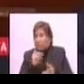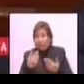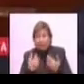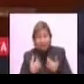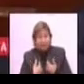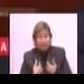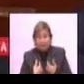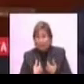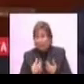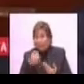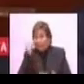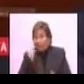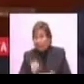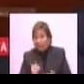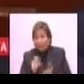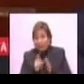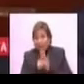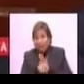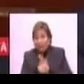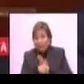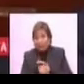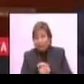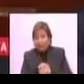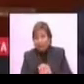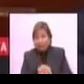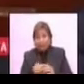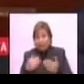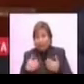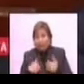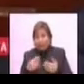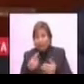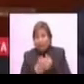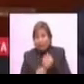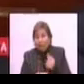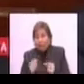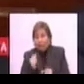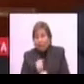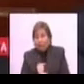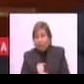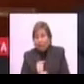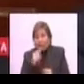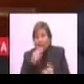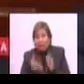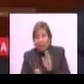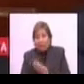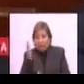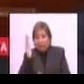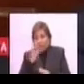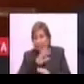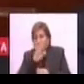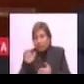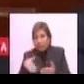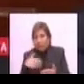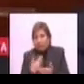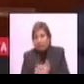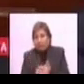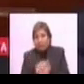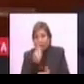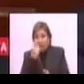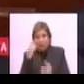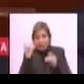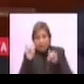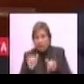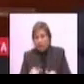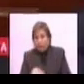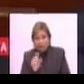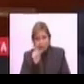obtiene la censura dentro de algunos minutos que vamos a votar, no obtiene la confianza, se tienen que ir todos. Ninguno se